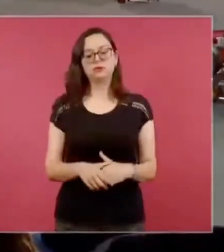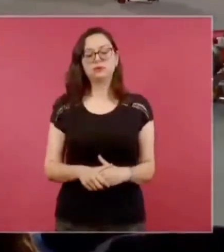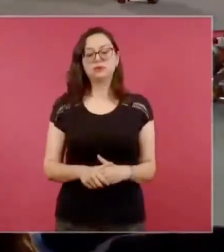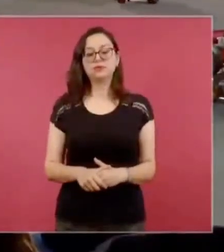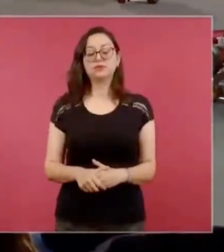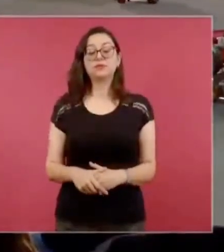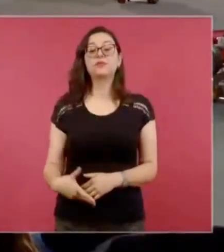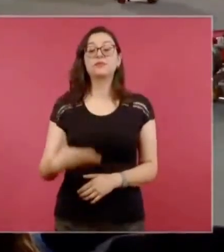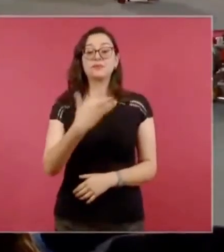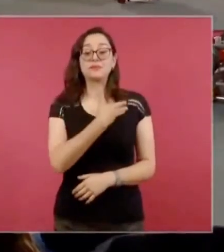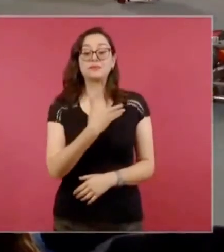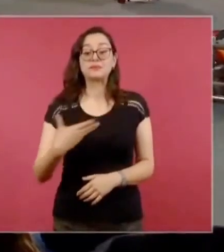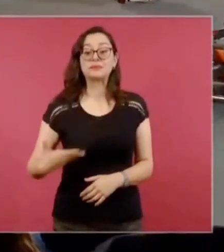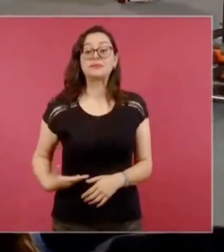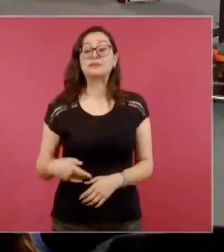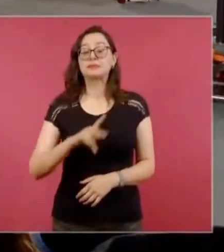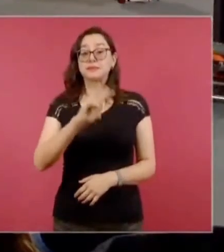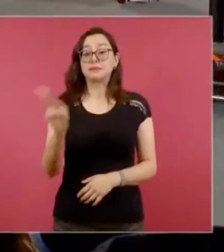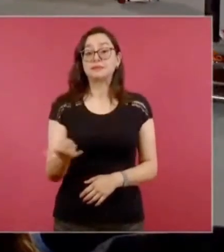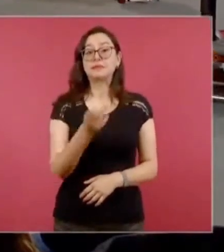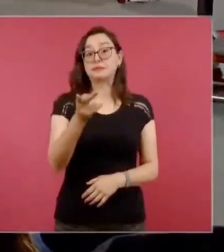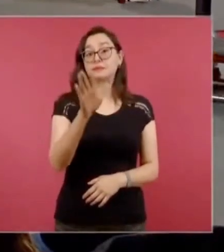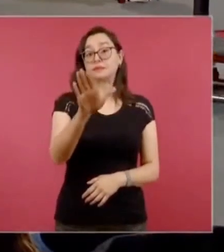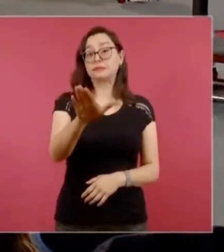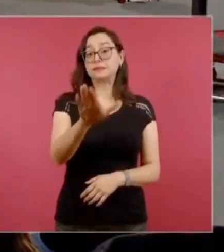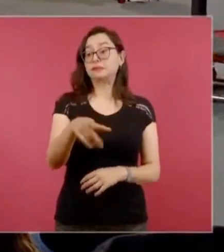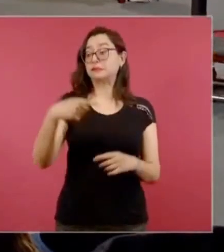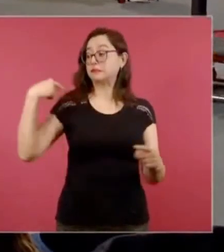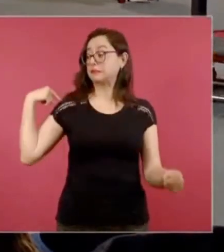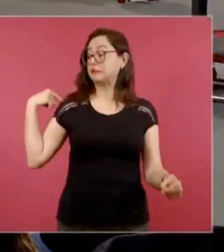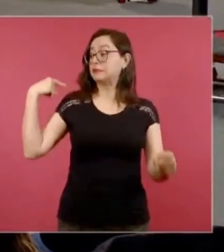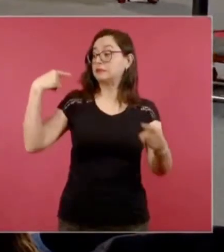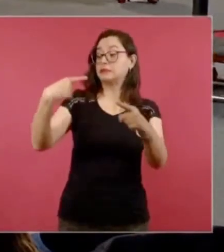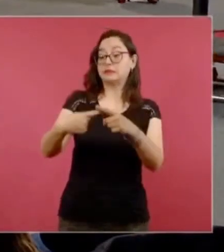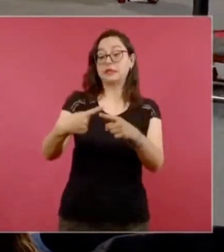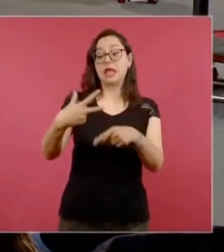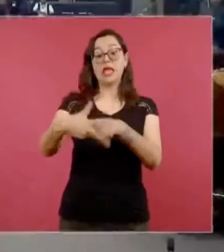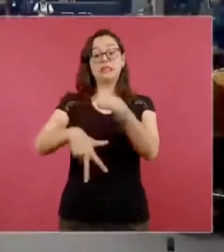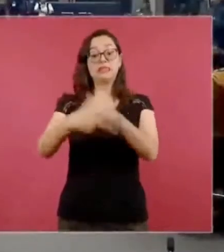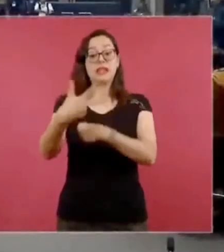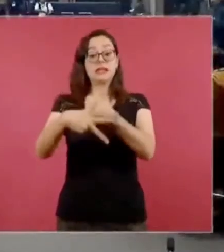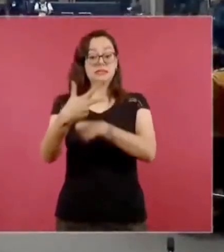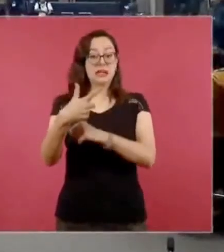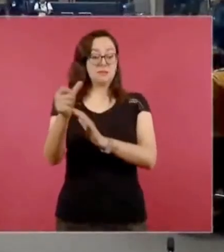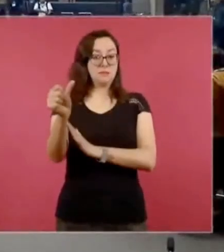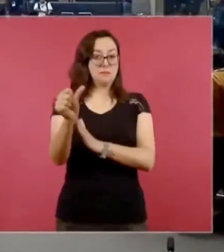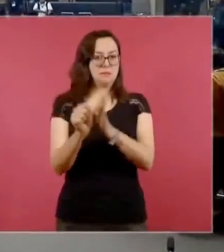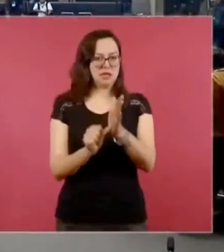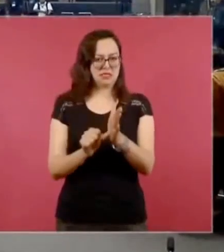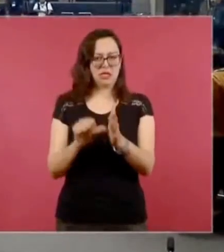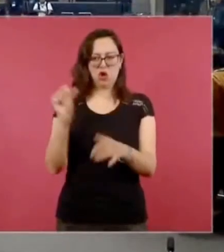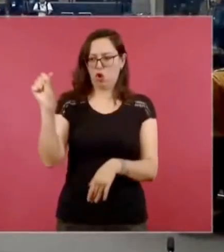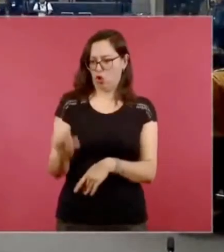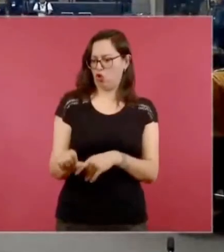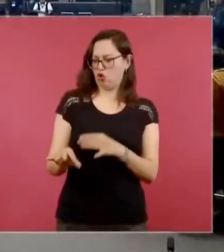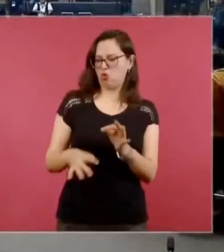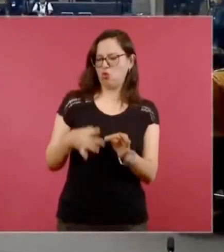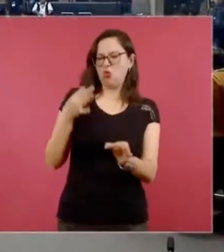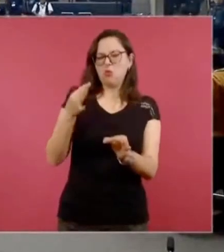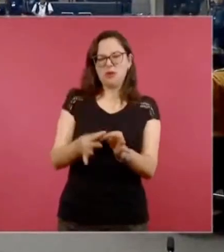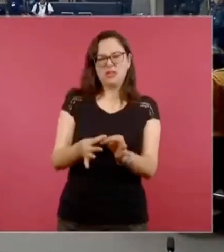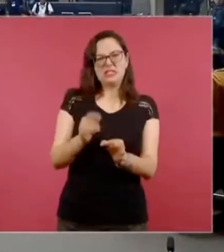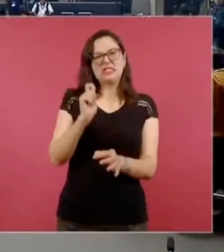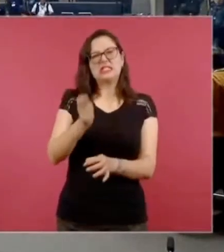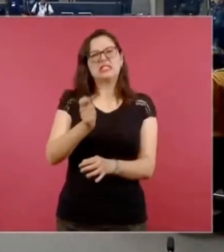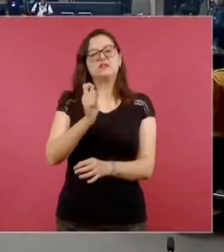hoy 13 meses que la DEA removió a su director en México, porque el director de la DEA, creo que se lo